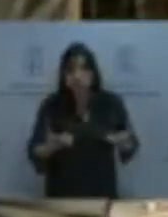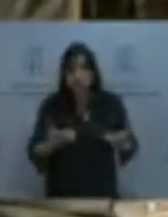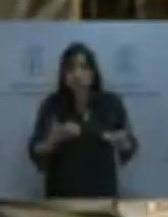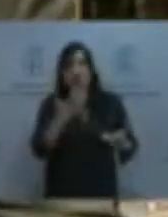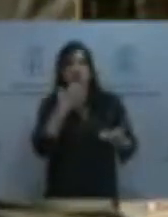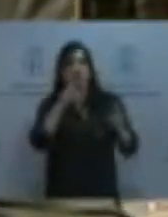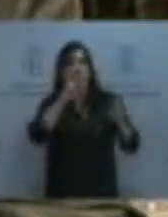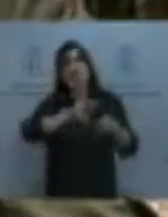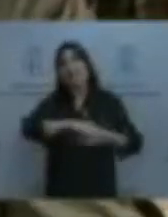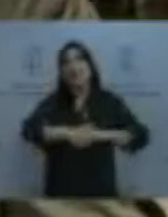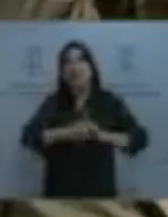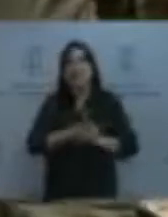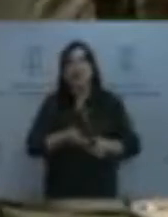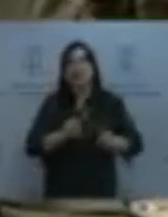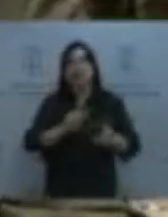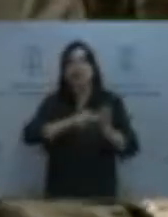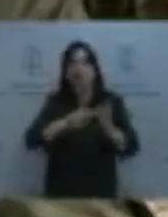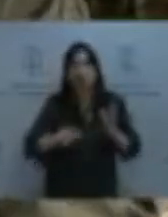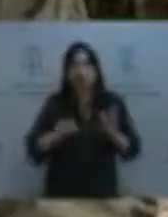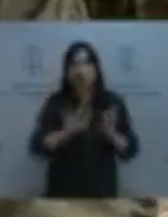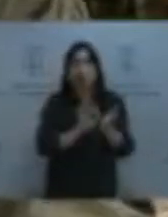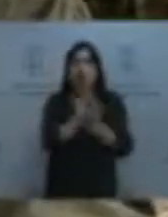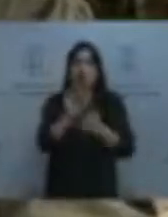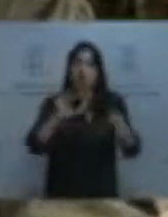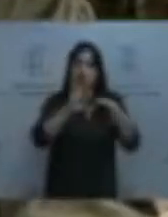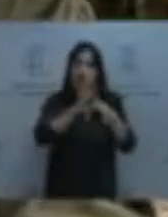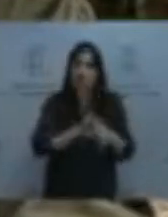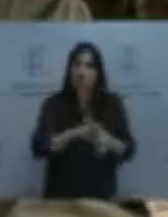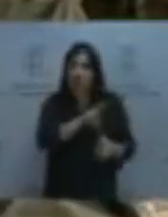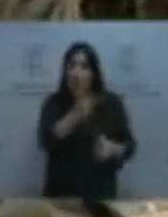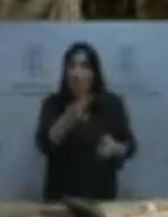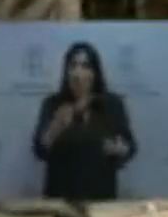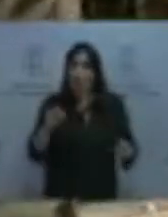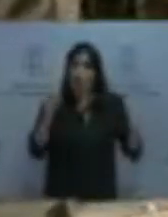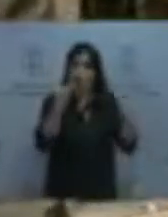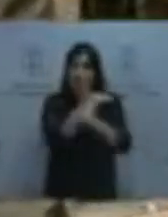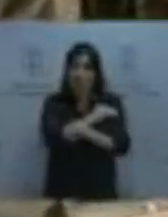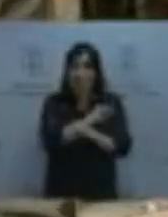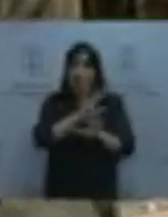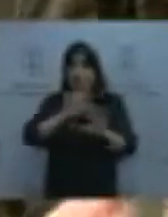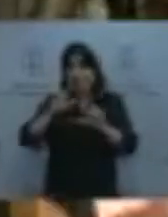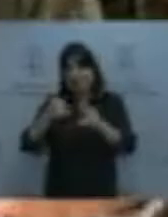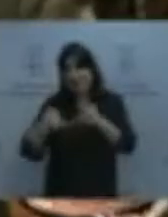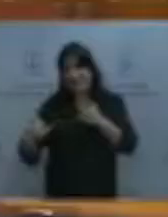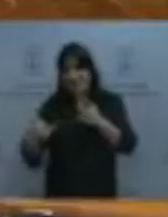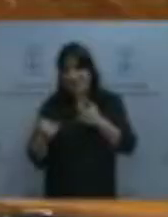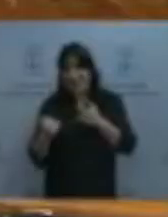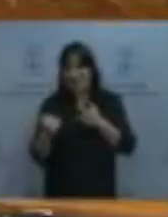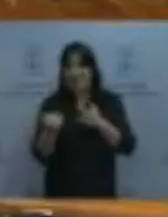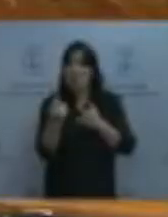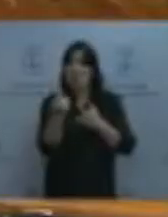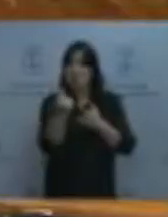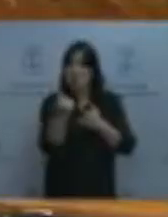determinados servicios, de manera que Telecable vino abonando una cuota determinada, sobre todo la mayor discrepancia